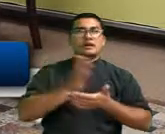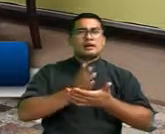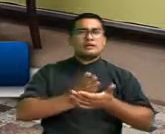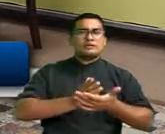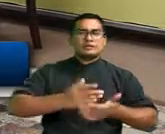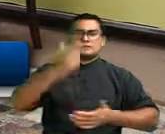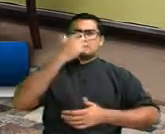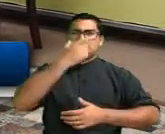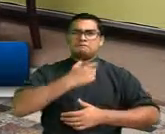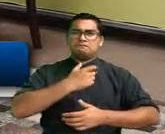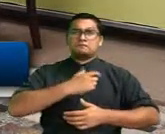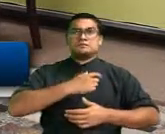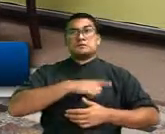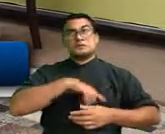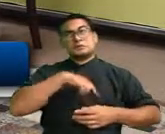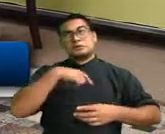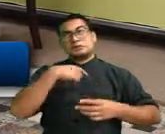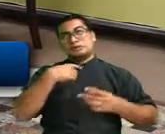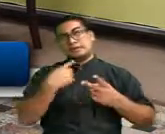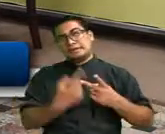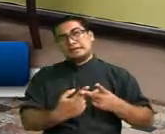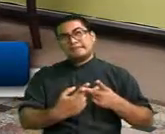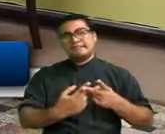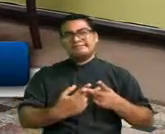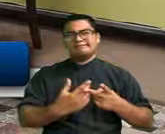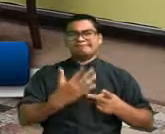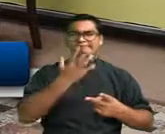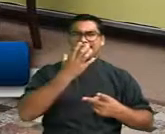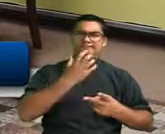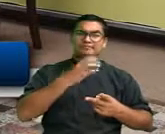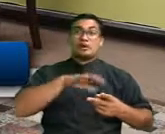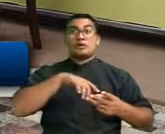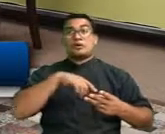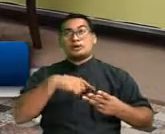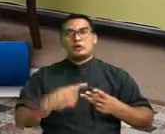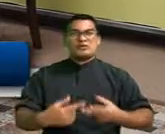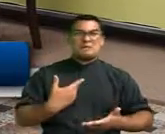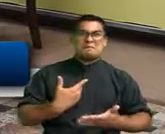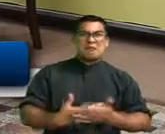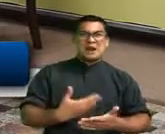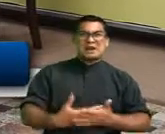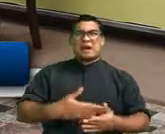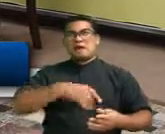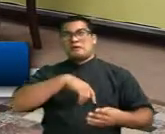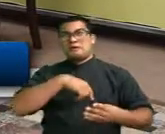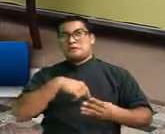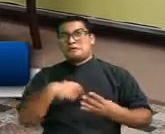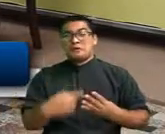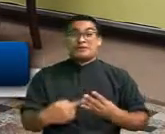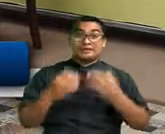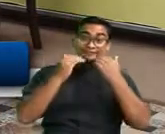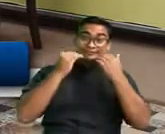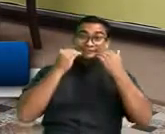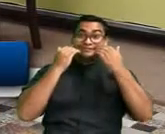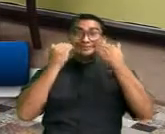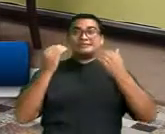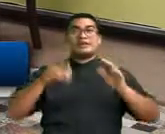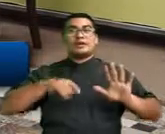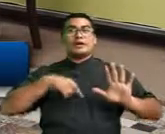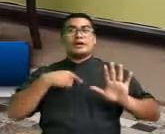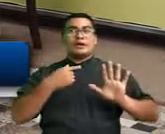tipo, hay otras que tienen otro tipo de temperamento. Y por lo tanto su personalidad va a ser distinta. El que tiene un